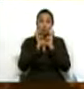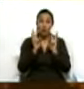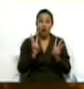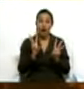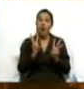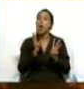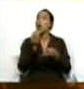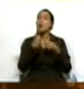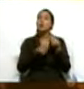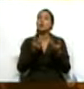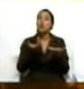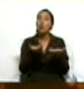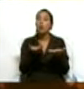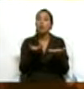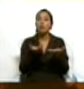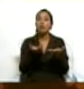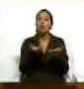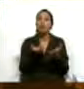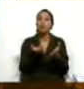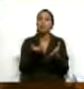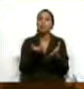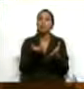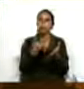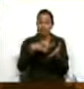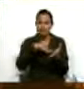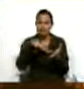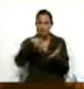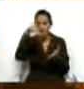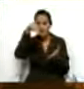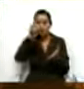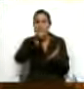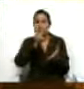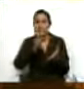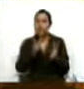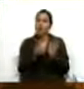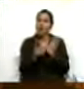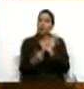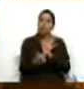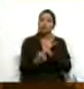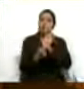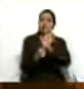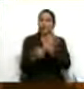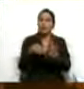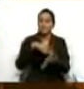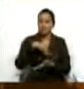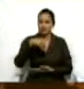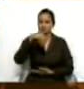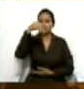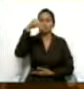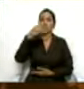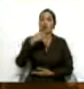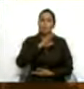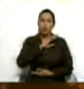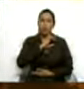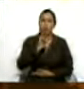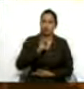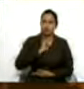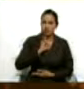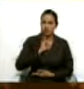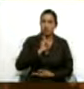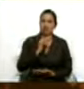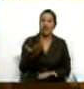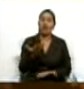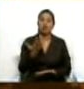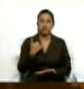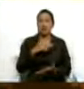renacimiento de la espiritualidad venezolana, de la espiritualidad nacional, de nuestra identidad, de lo afirmativo